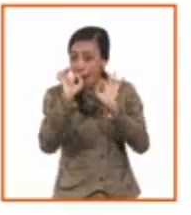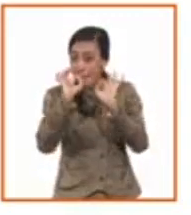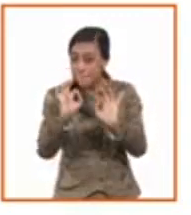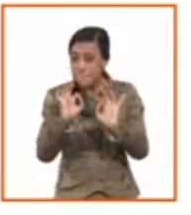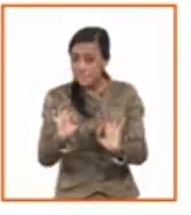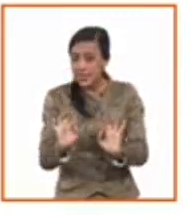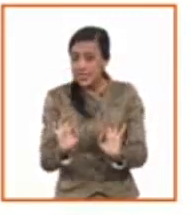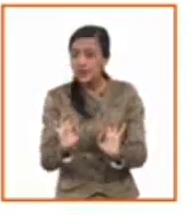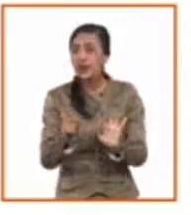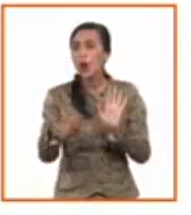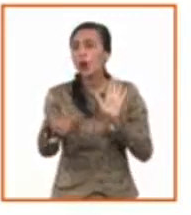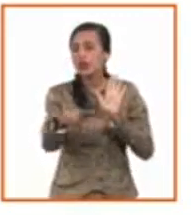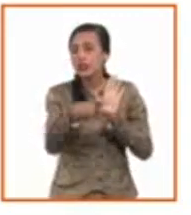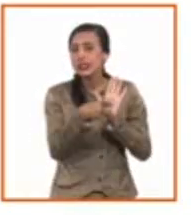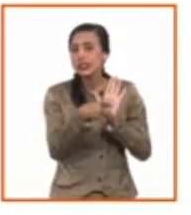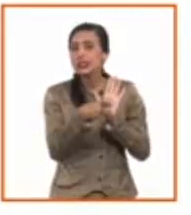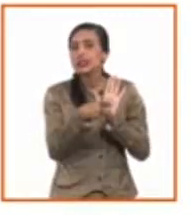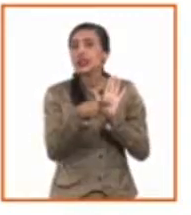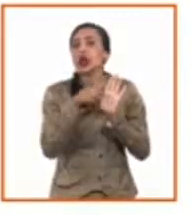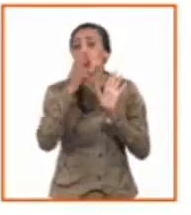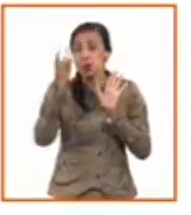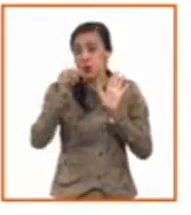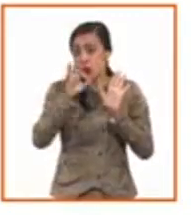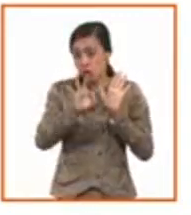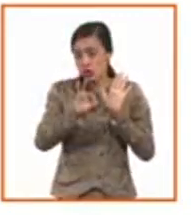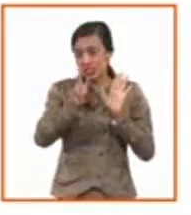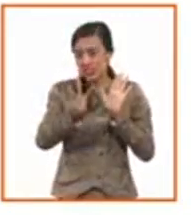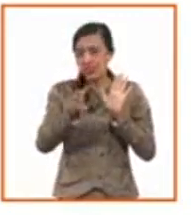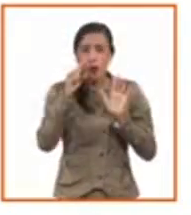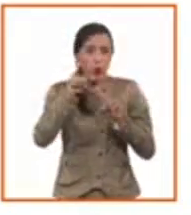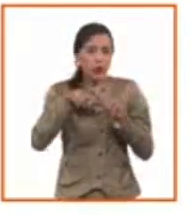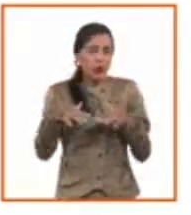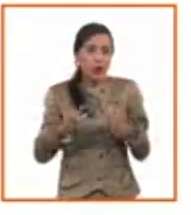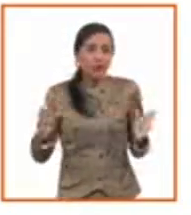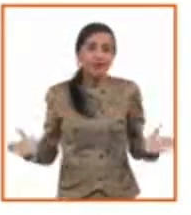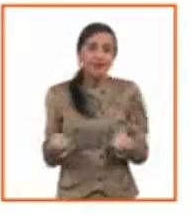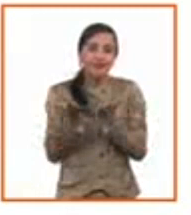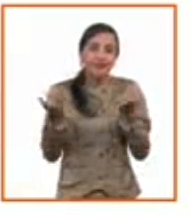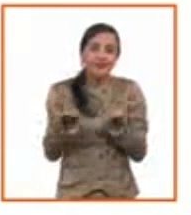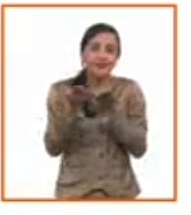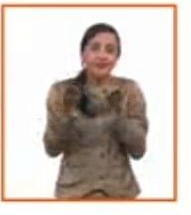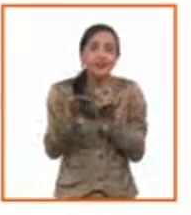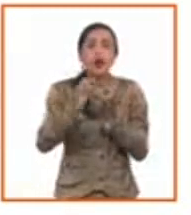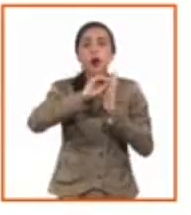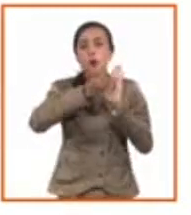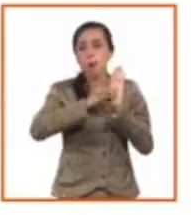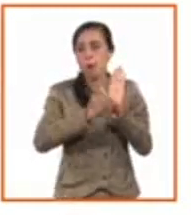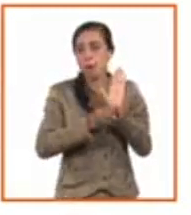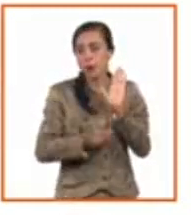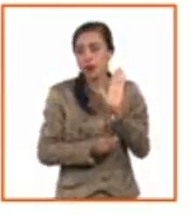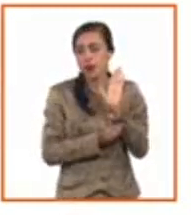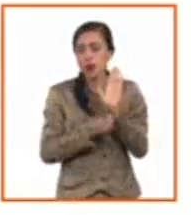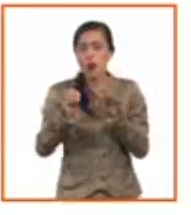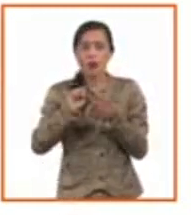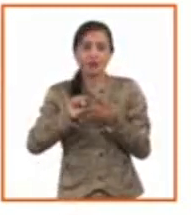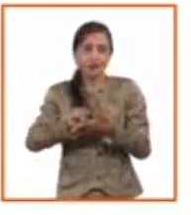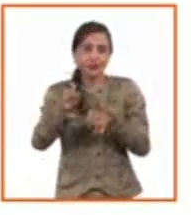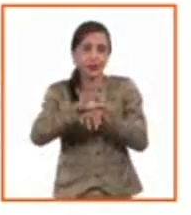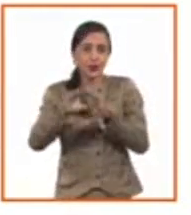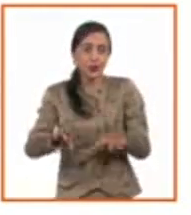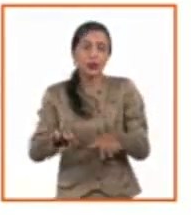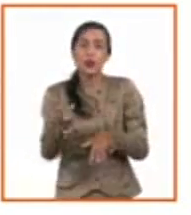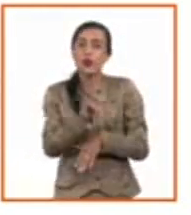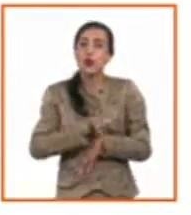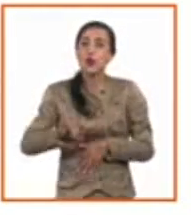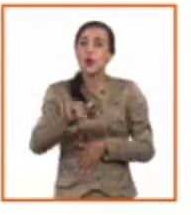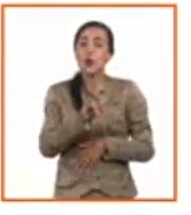específicamente para para promover y propiciar el desarrollo de la industria aplicaciones y servicios informáticos a partir